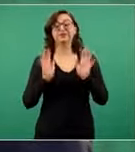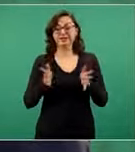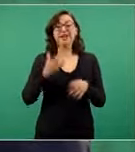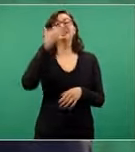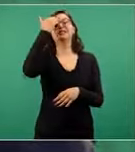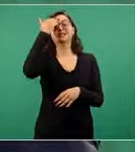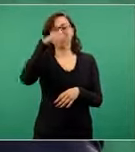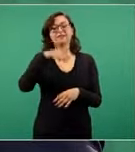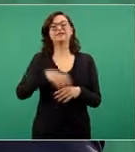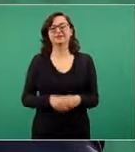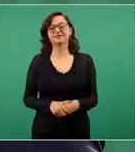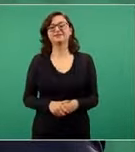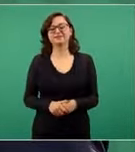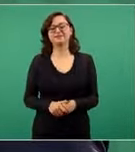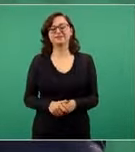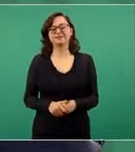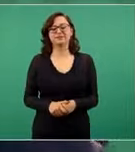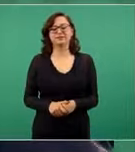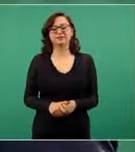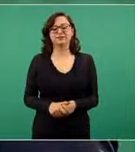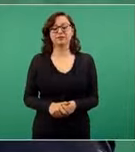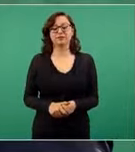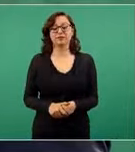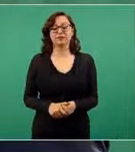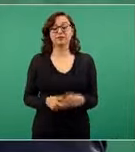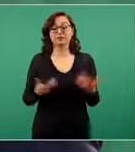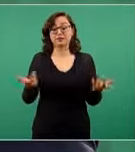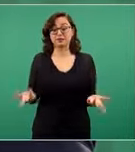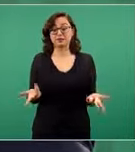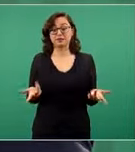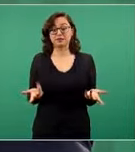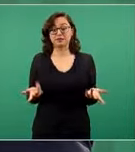Allá sabes quién. Imagínense en qué andan.